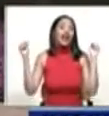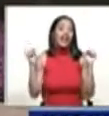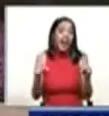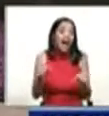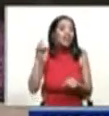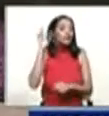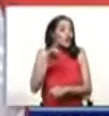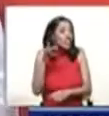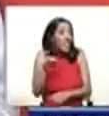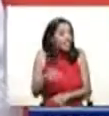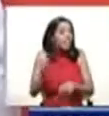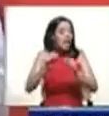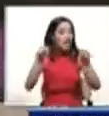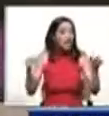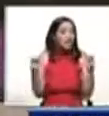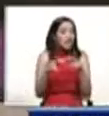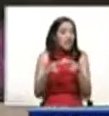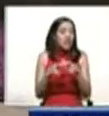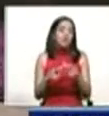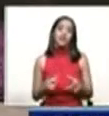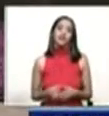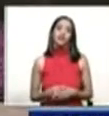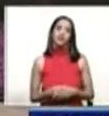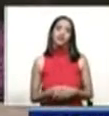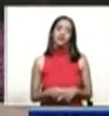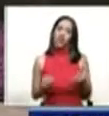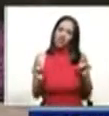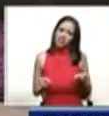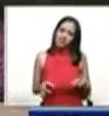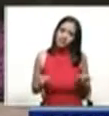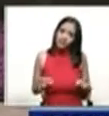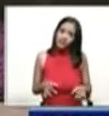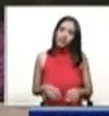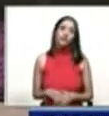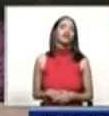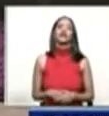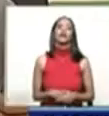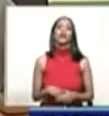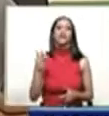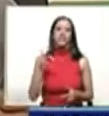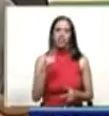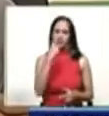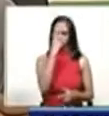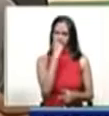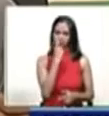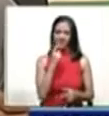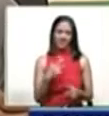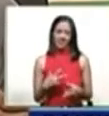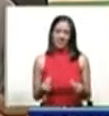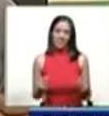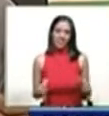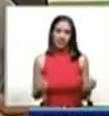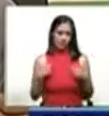Hay doliente en este estudio. Danielito, de que tiene 5 años de los tiburones de La Guaira. ¿Por qué no sé? Fidel arrugó la cara. No, estoy